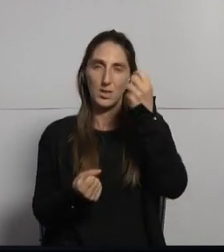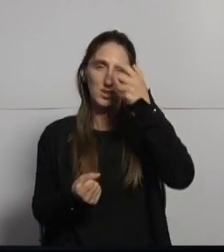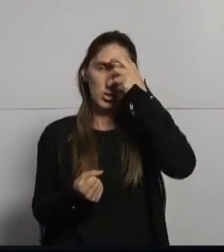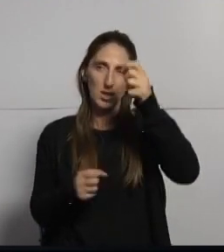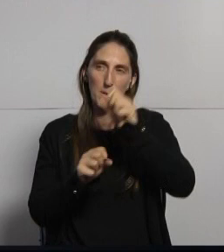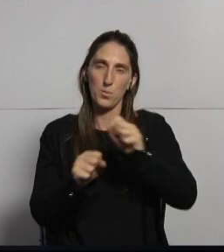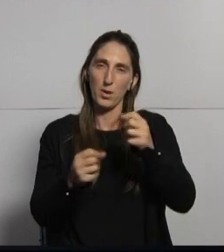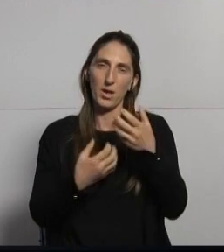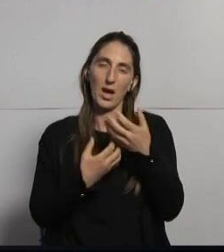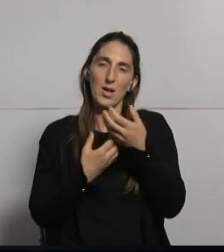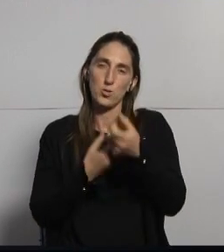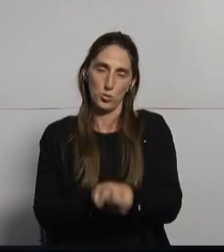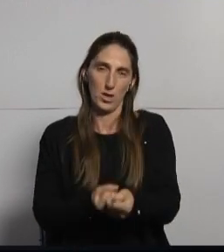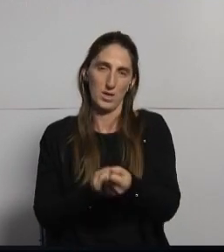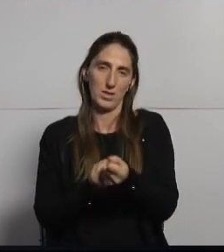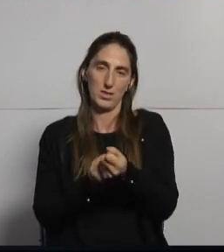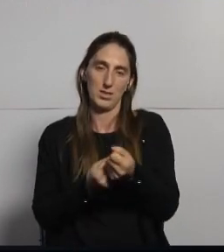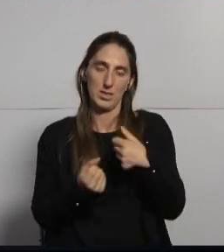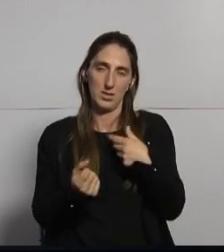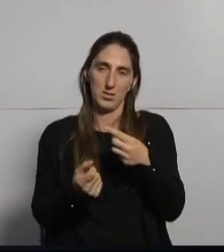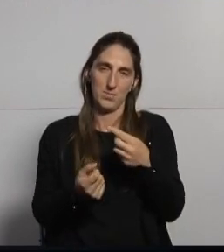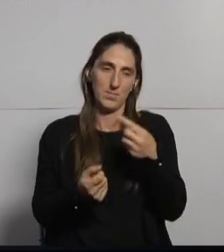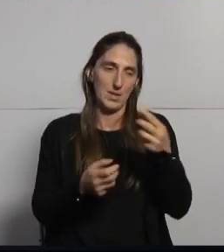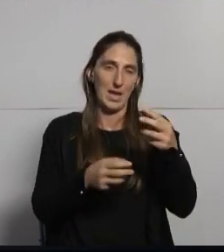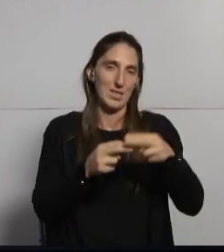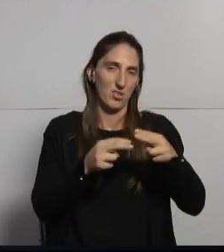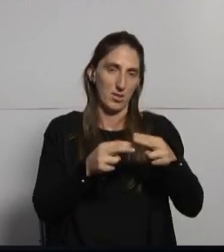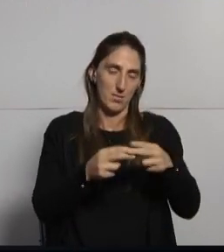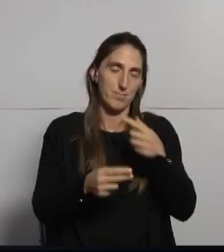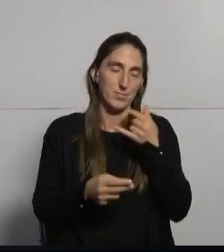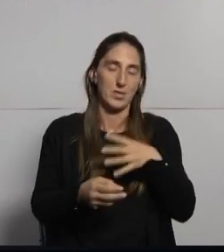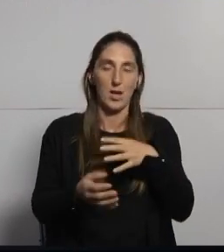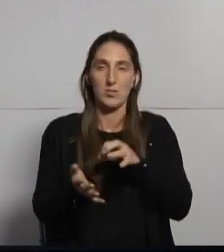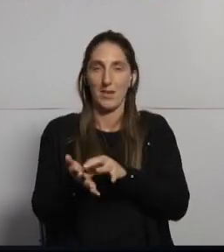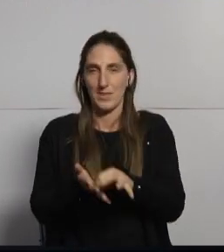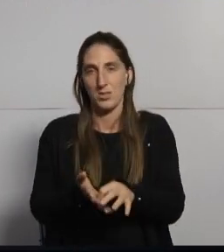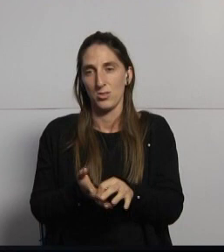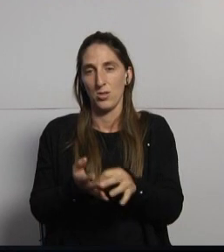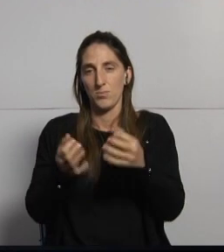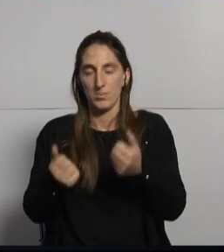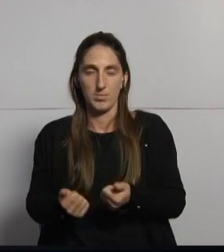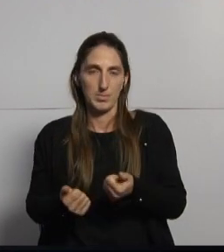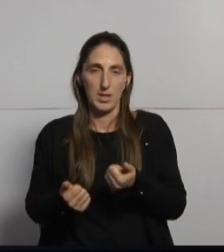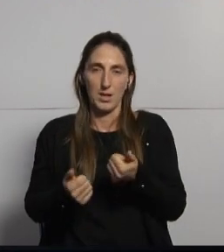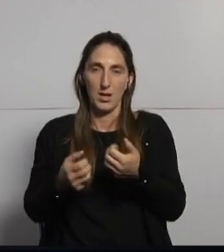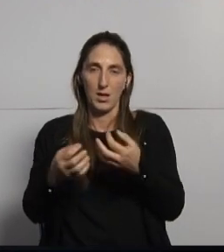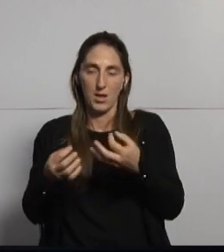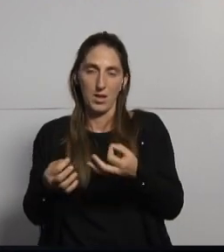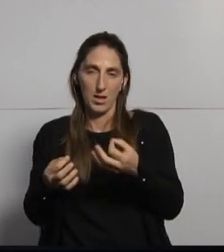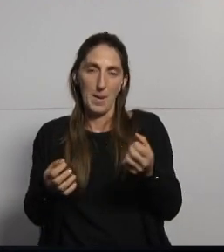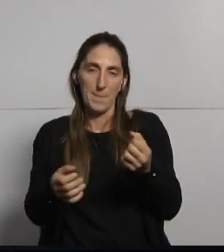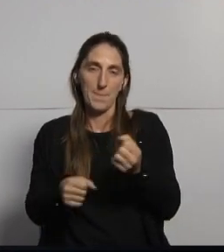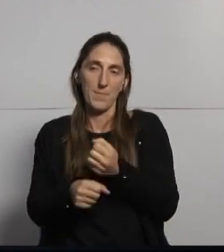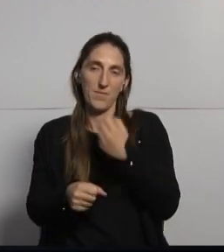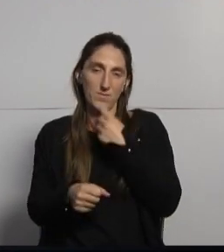ayudar en particular a lo que es la asistencia remota. Si hay un servicio que realmente tiene una sensibilidad importante para la población,